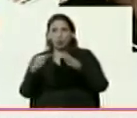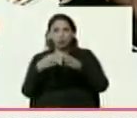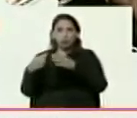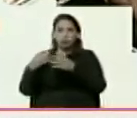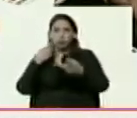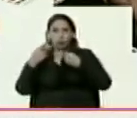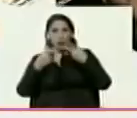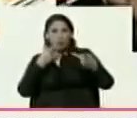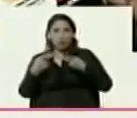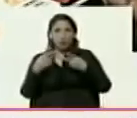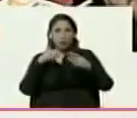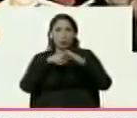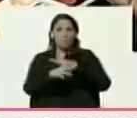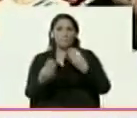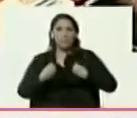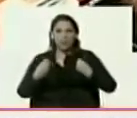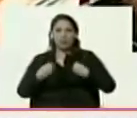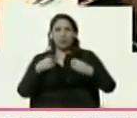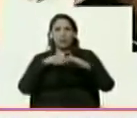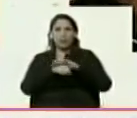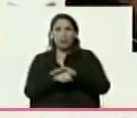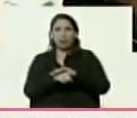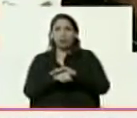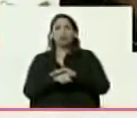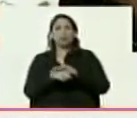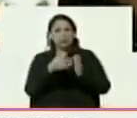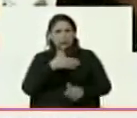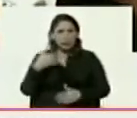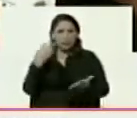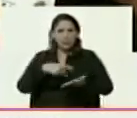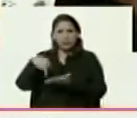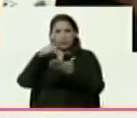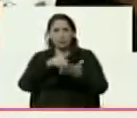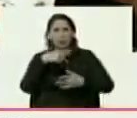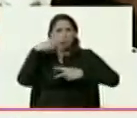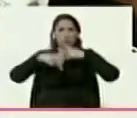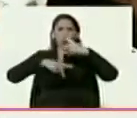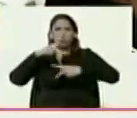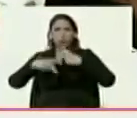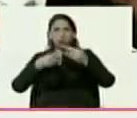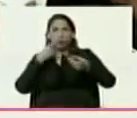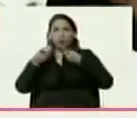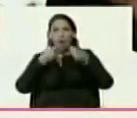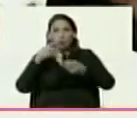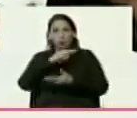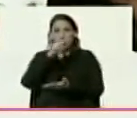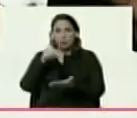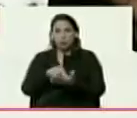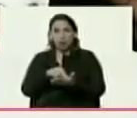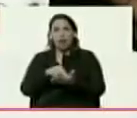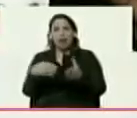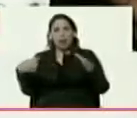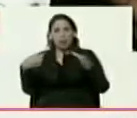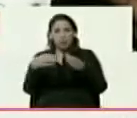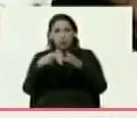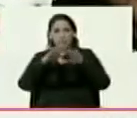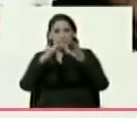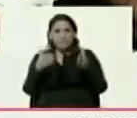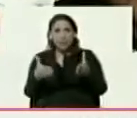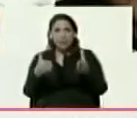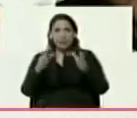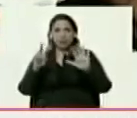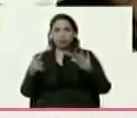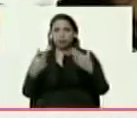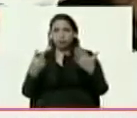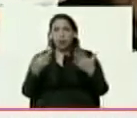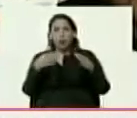oposición que quisieran participar en este proceso de diálogo nacional, y por eso hemos conformado la mesa de partidos políticos. Y en séptimo